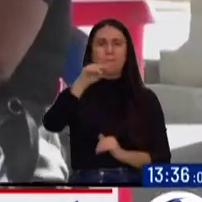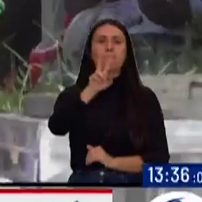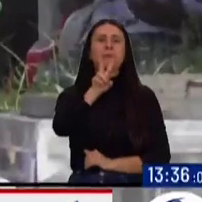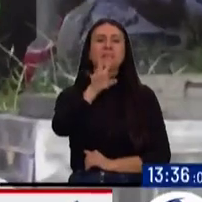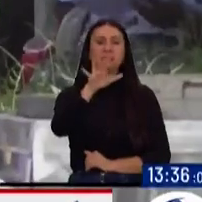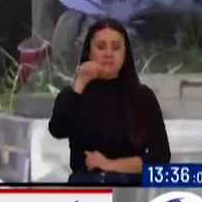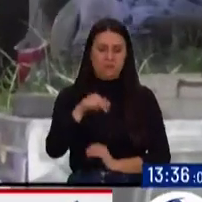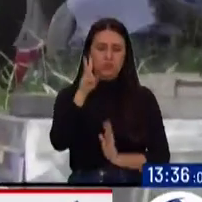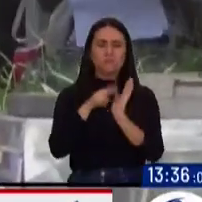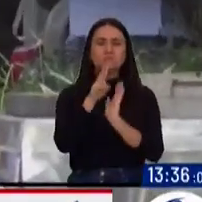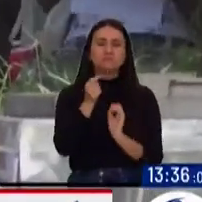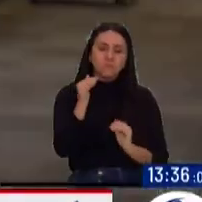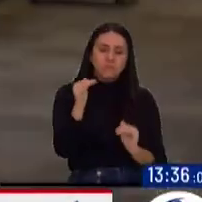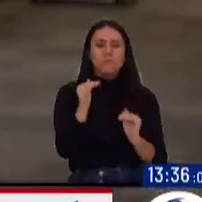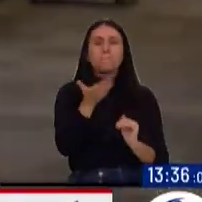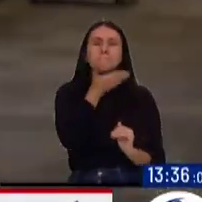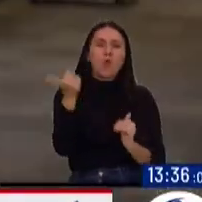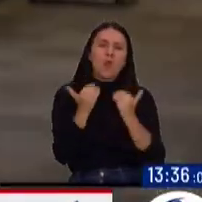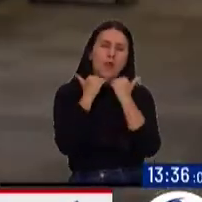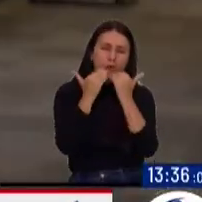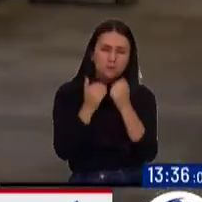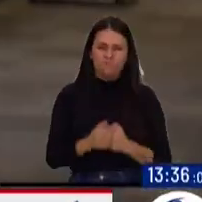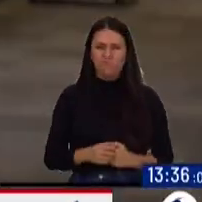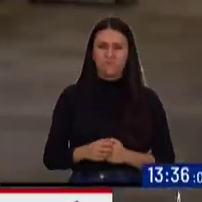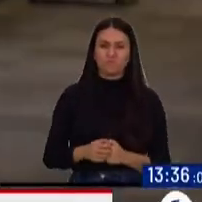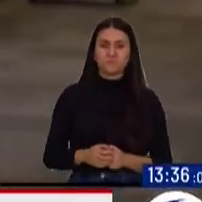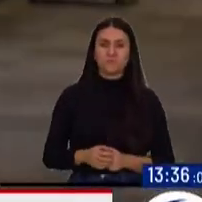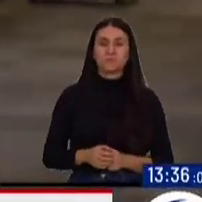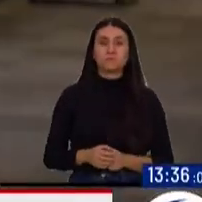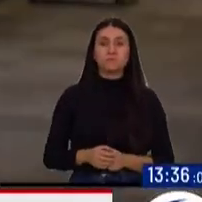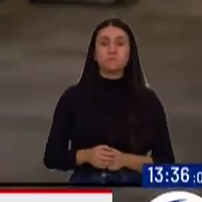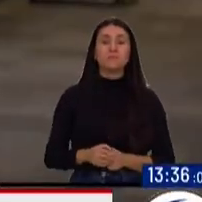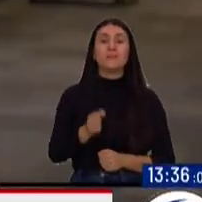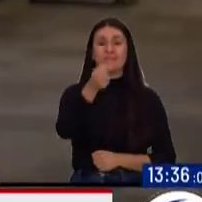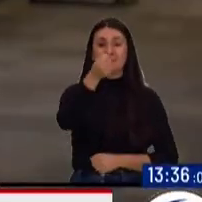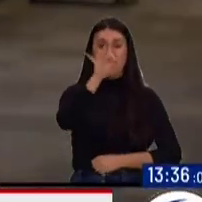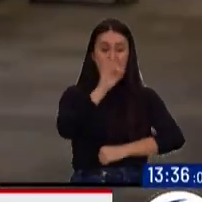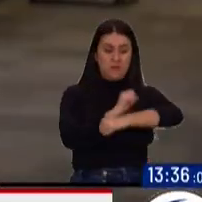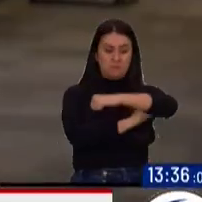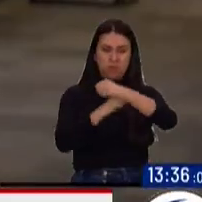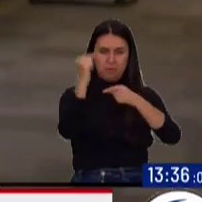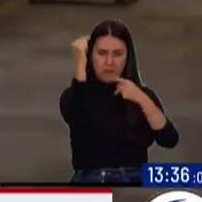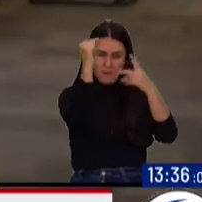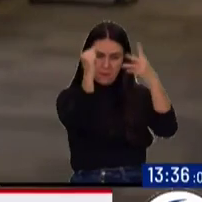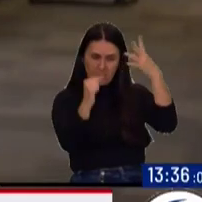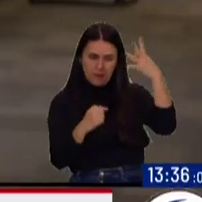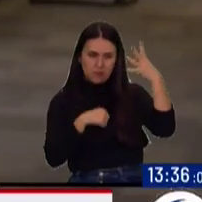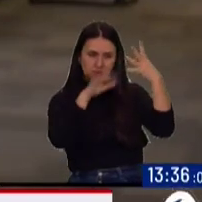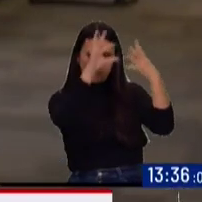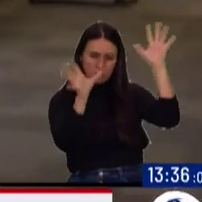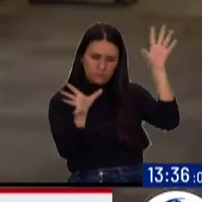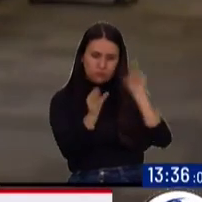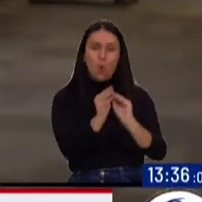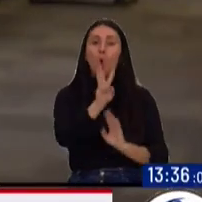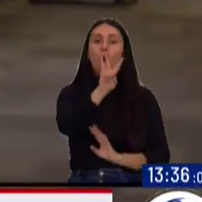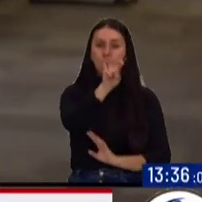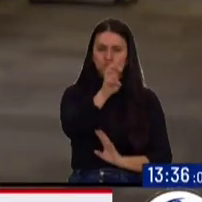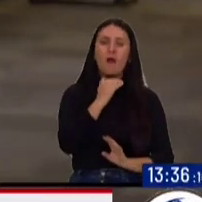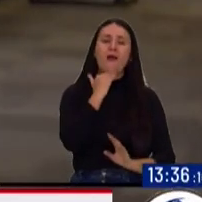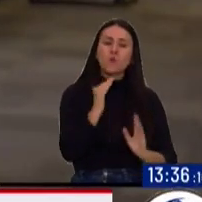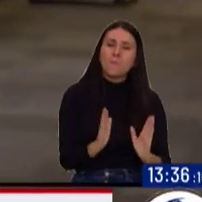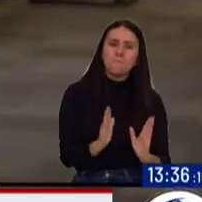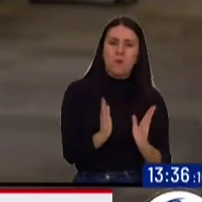5 en este 2023. En 8 de los 13 pilares de la medición. Este es un importante avance, sobre todo en